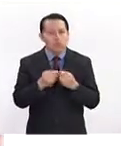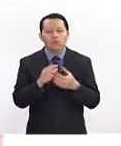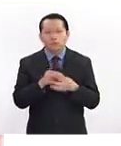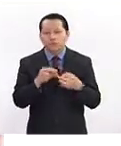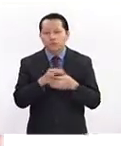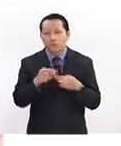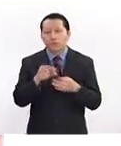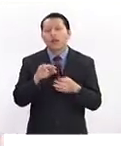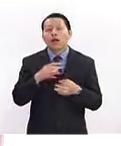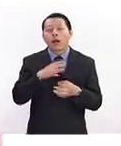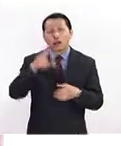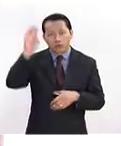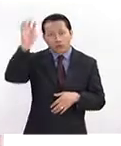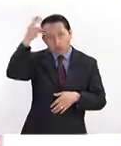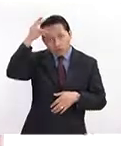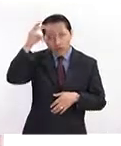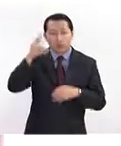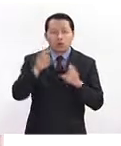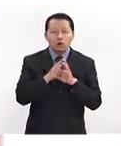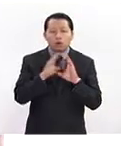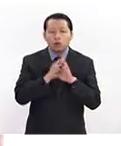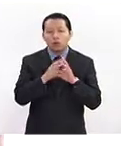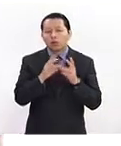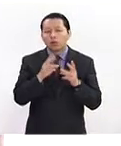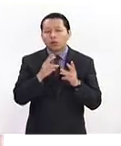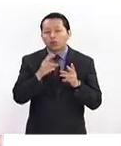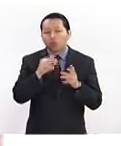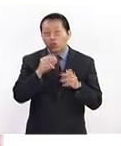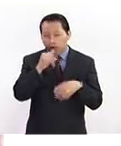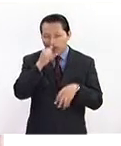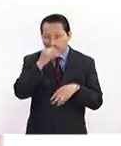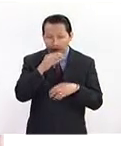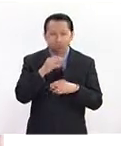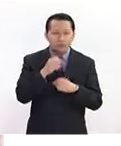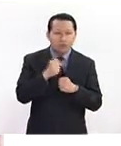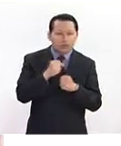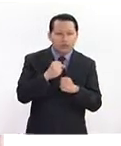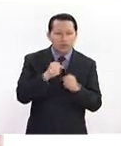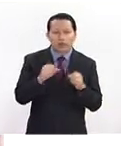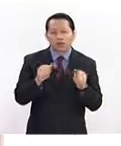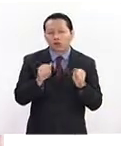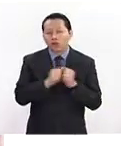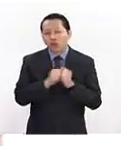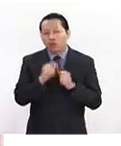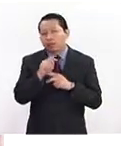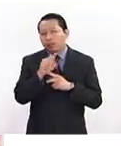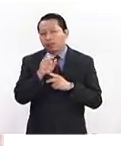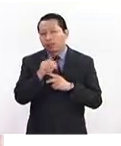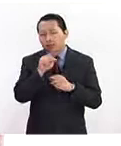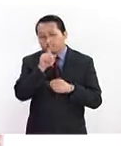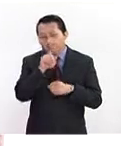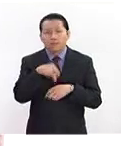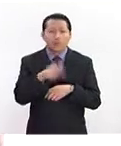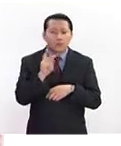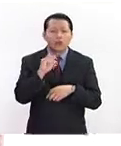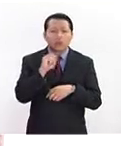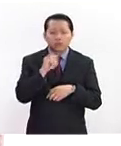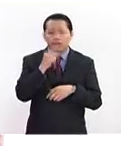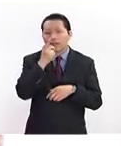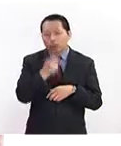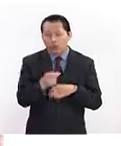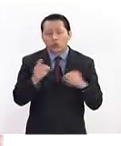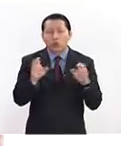allá, Donald Trump no fue tan agresivo como ha acostumbrado ser con el Telecán, pero sí